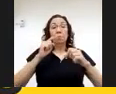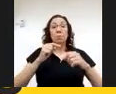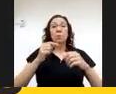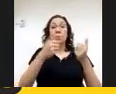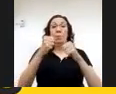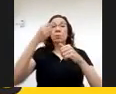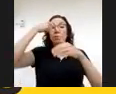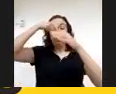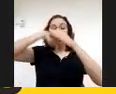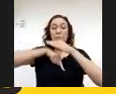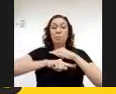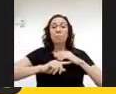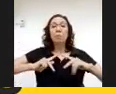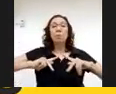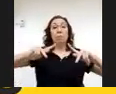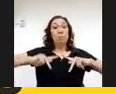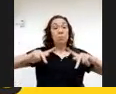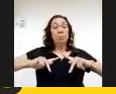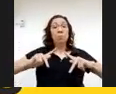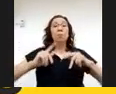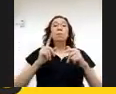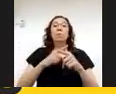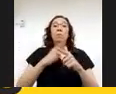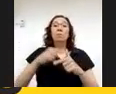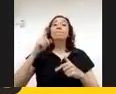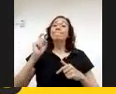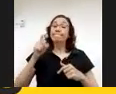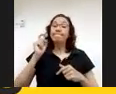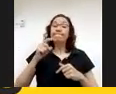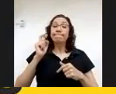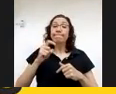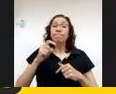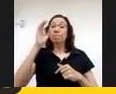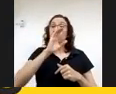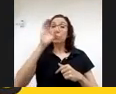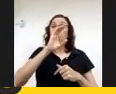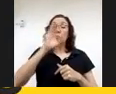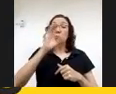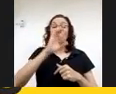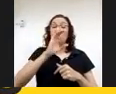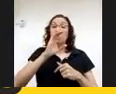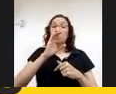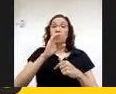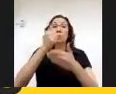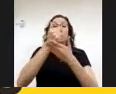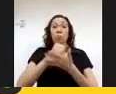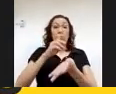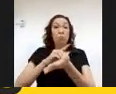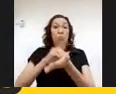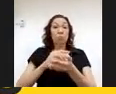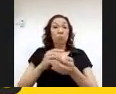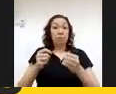a los pulmones, definitivamente necesitamos de buscar atención médica inmediata y debemos